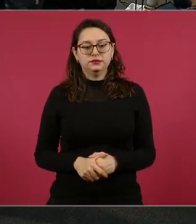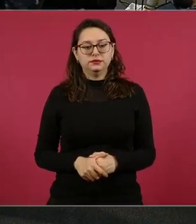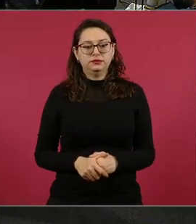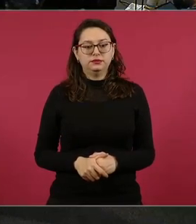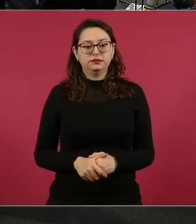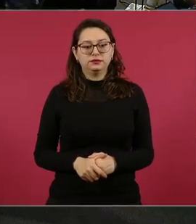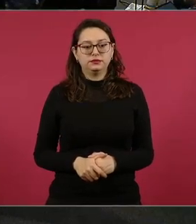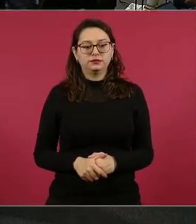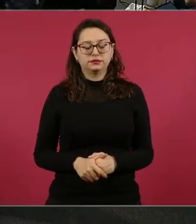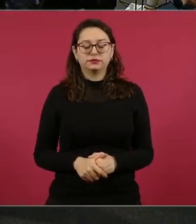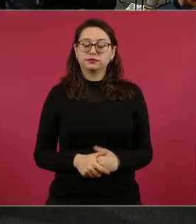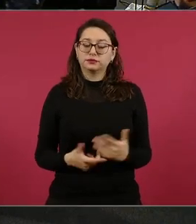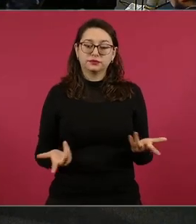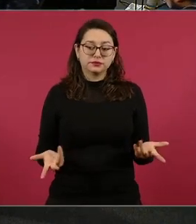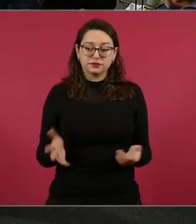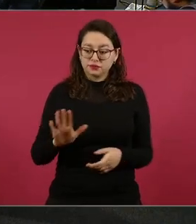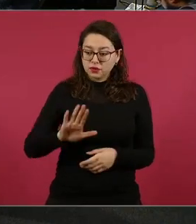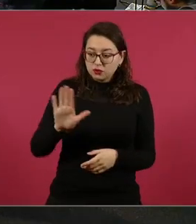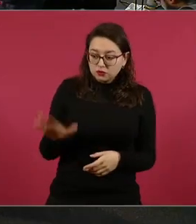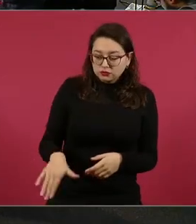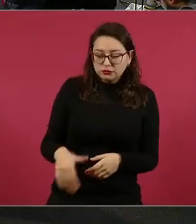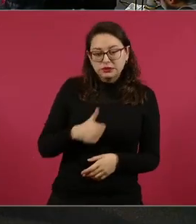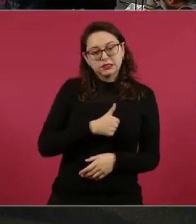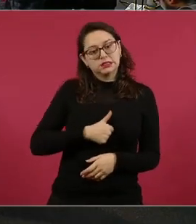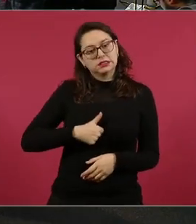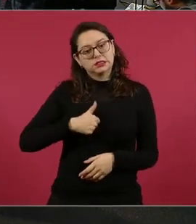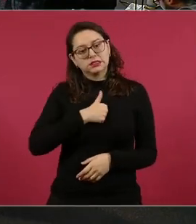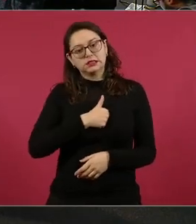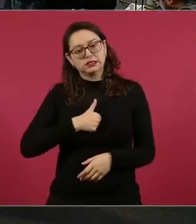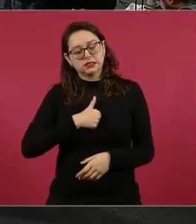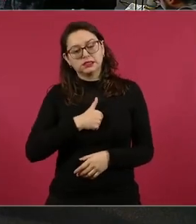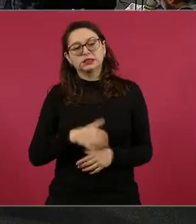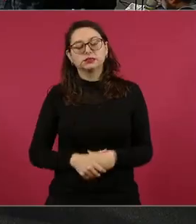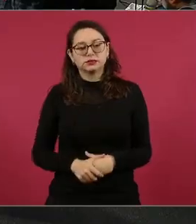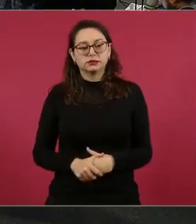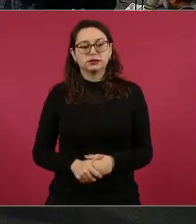Entonces sí lamento mucho su fallecimiento